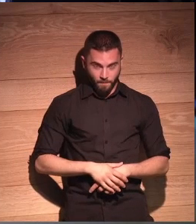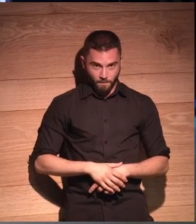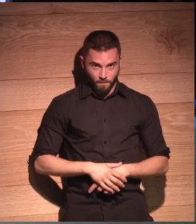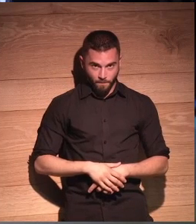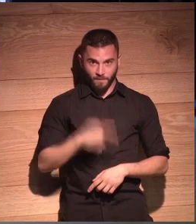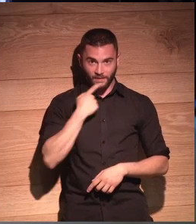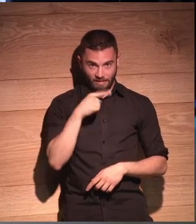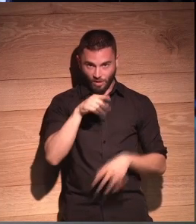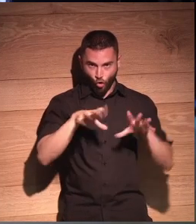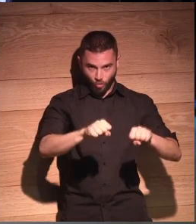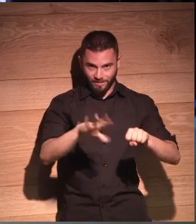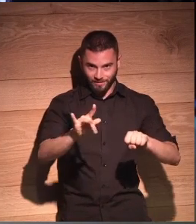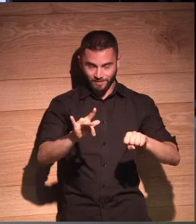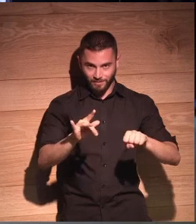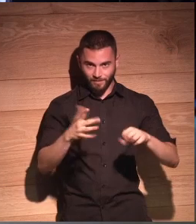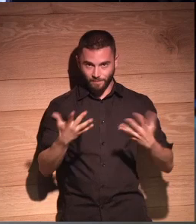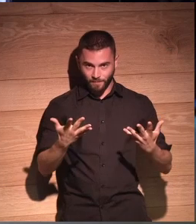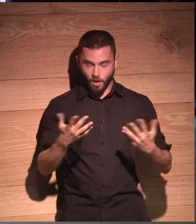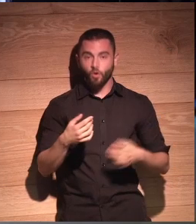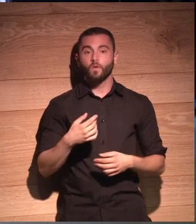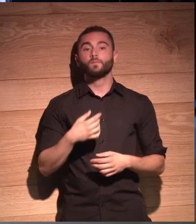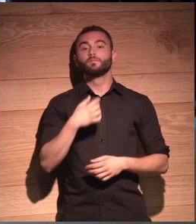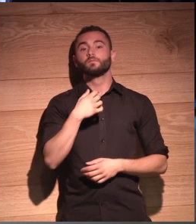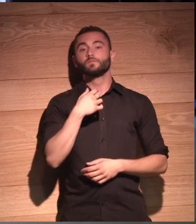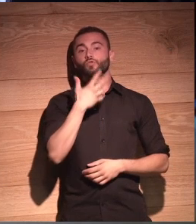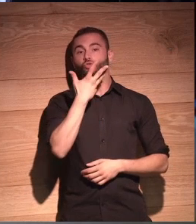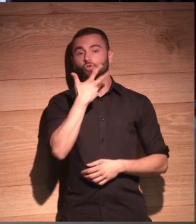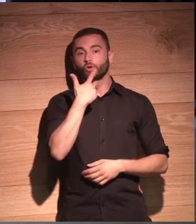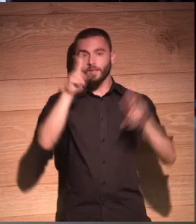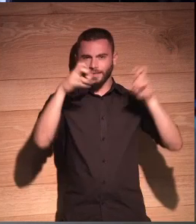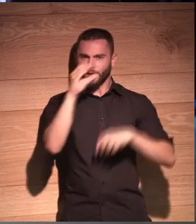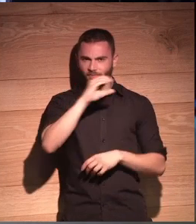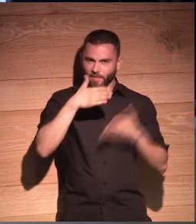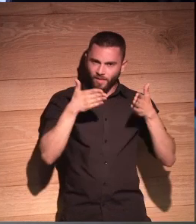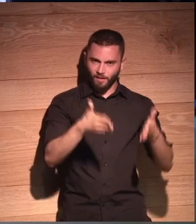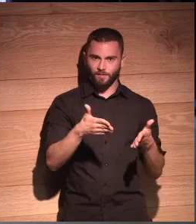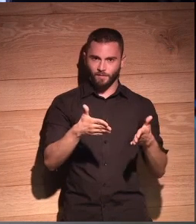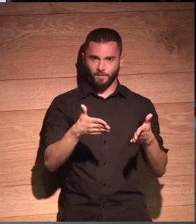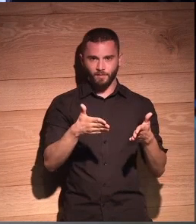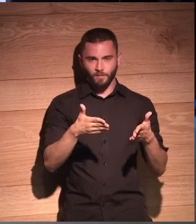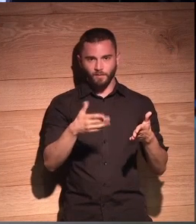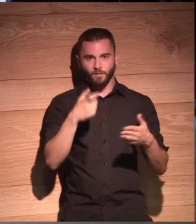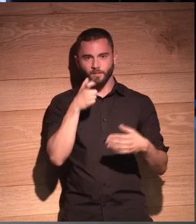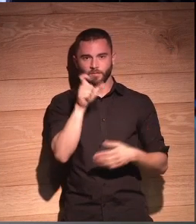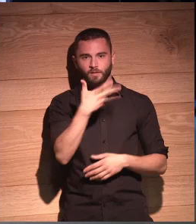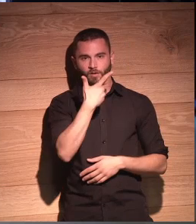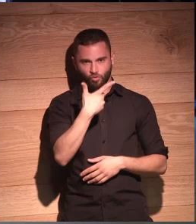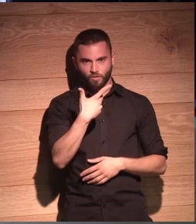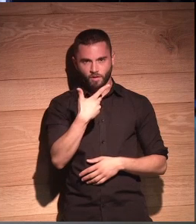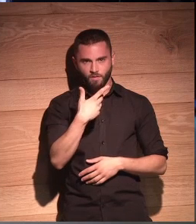Dices colonizar, ¿no? Pero... conocer, hablando de ciencia, ¿no? Como es esto, es una palabra bonita también,